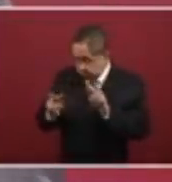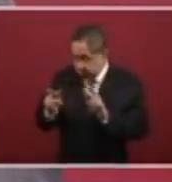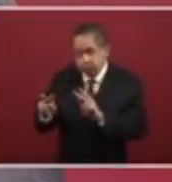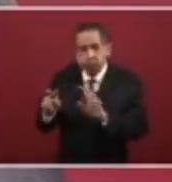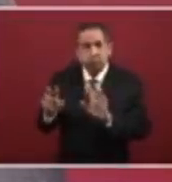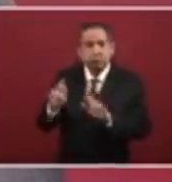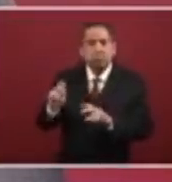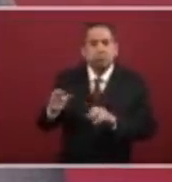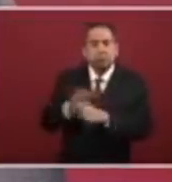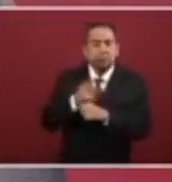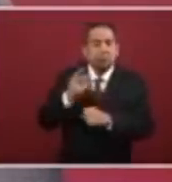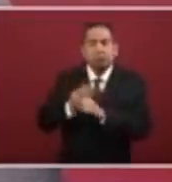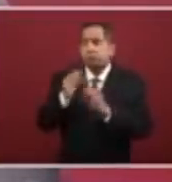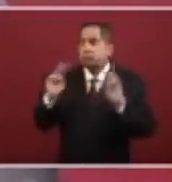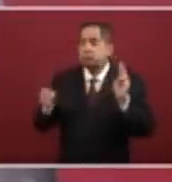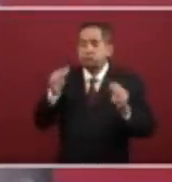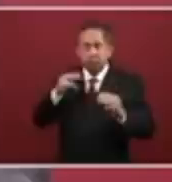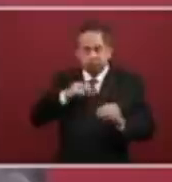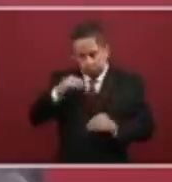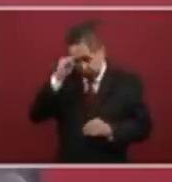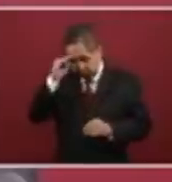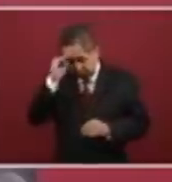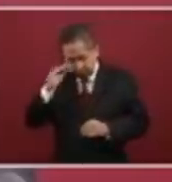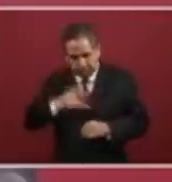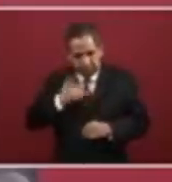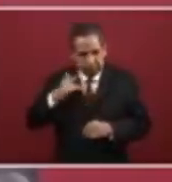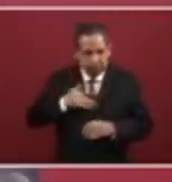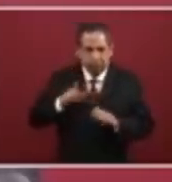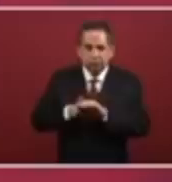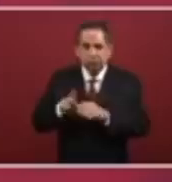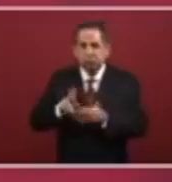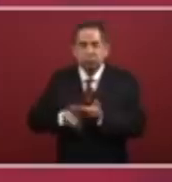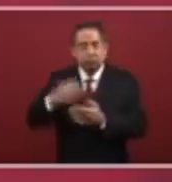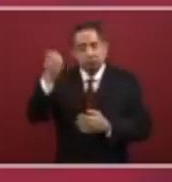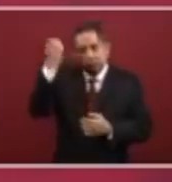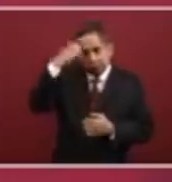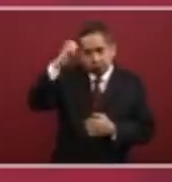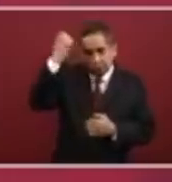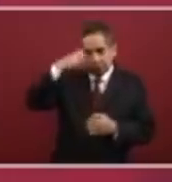están valorando mucho la experiencia,